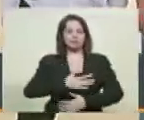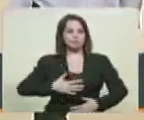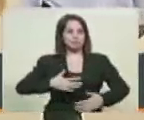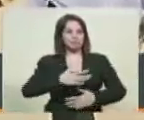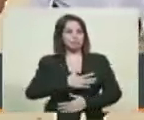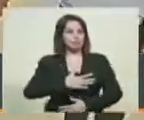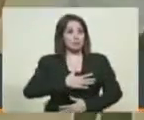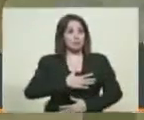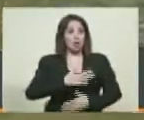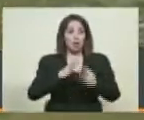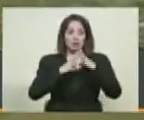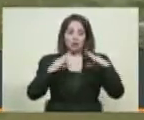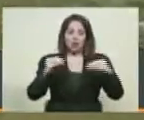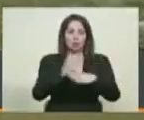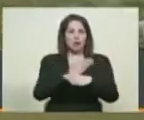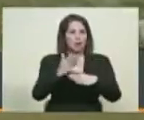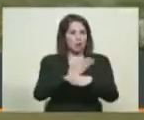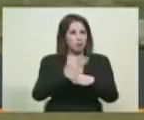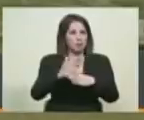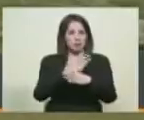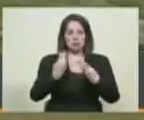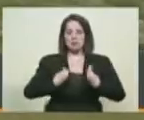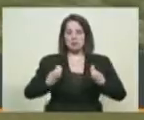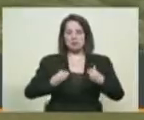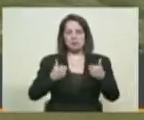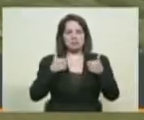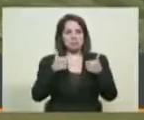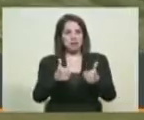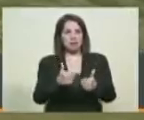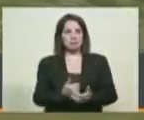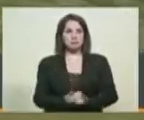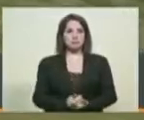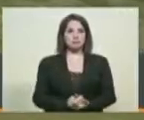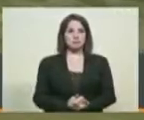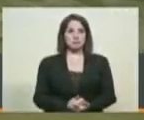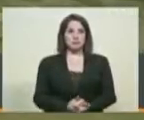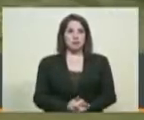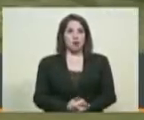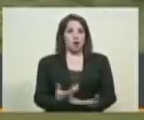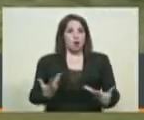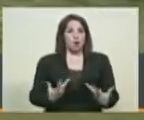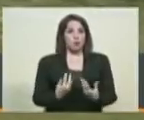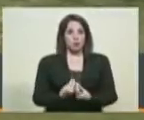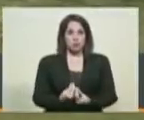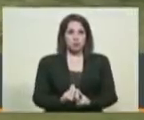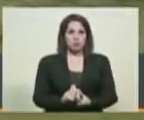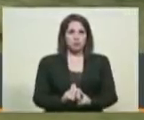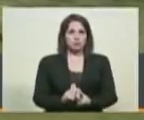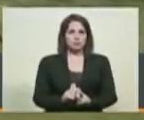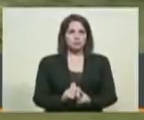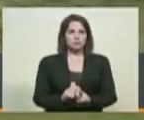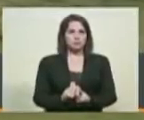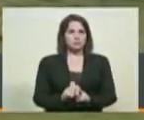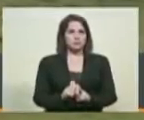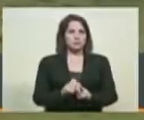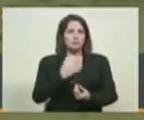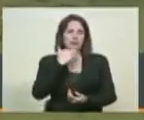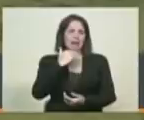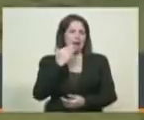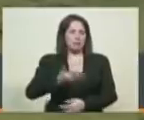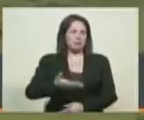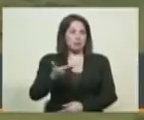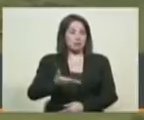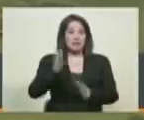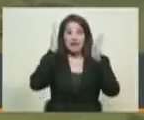para el compartir, para el vivir viviendo. Y aquí nos estamos acercando a algo muy importante.